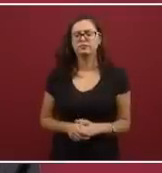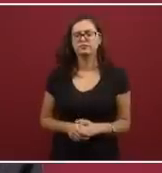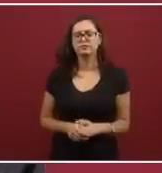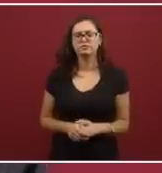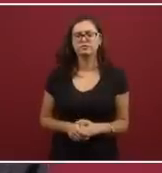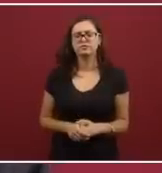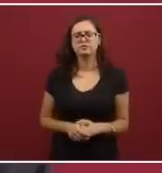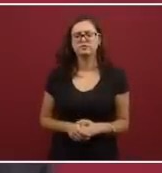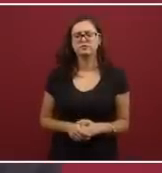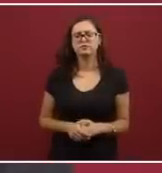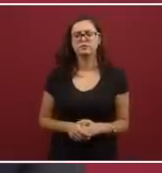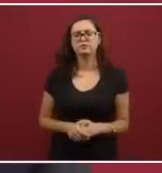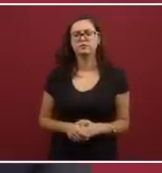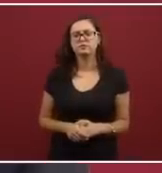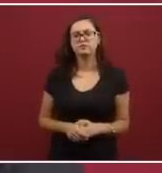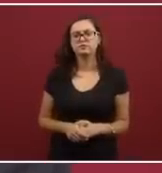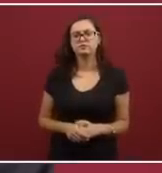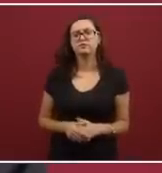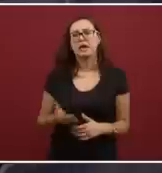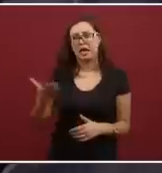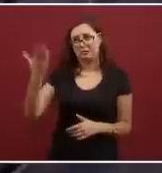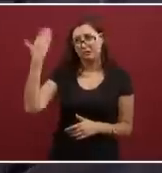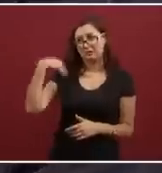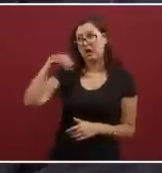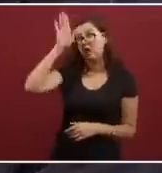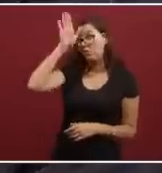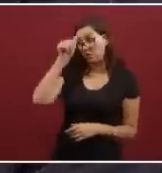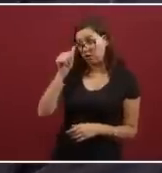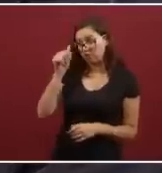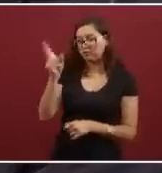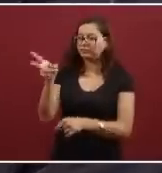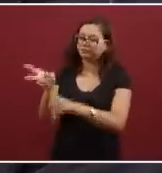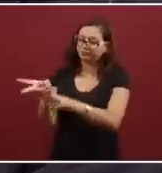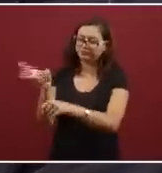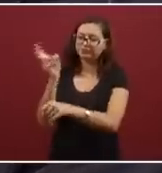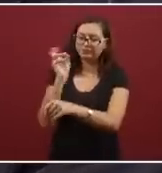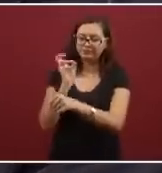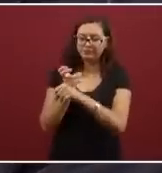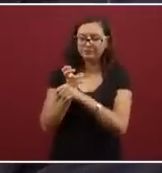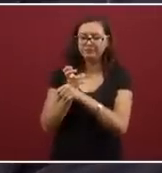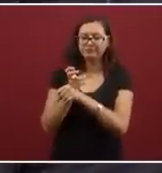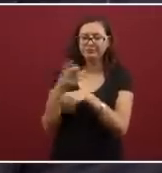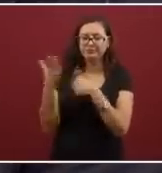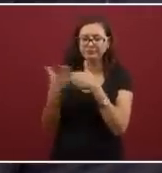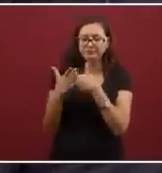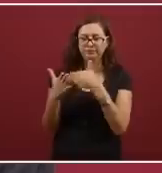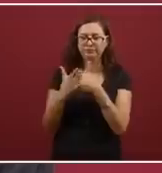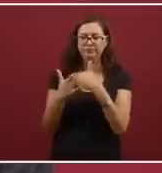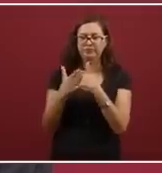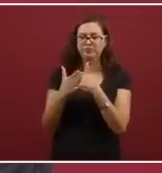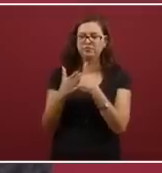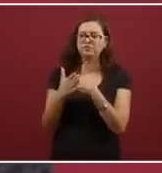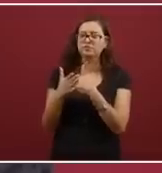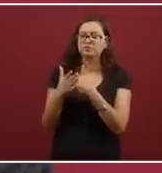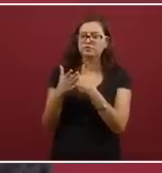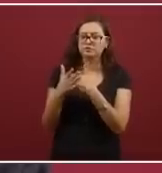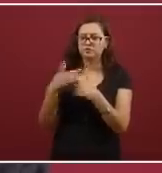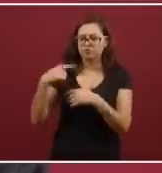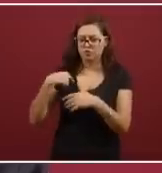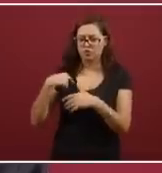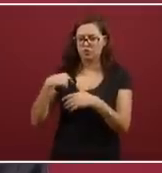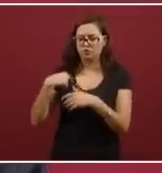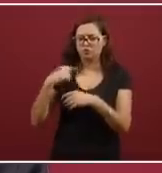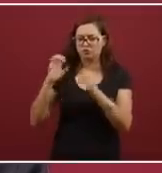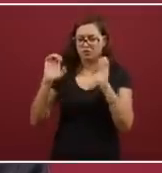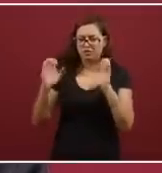viene, desde entonces quedamos que lo iba a invitar cuando visitara Chiapas